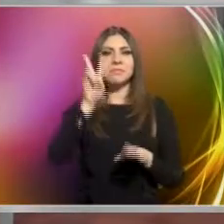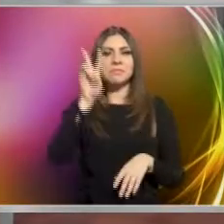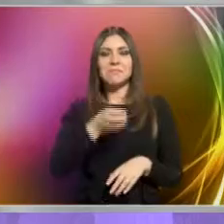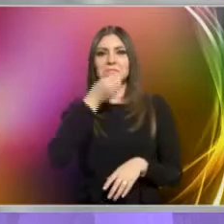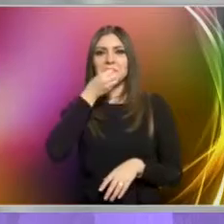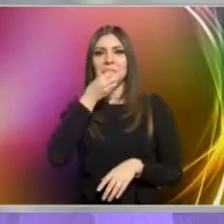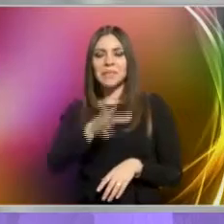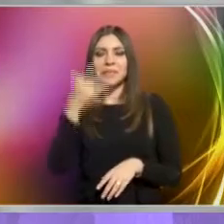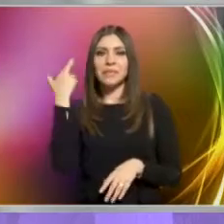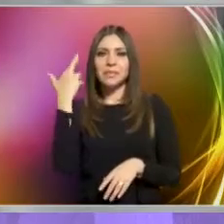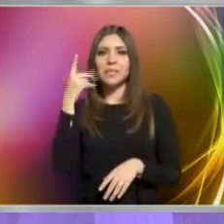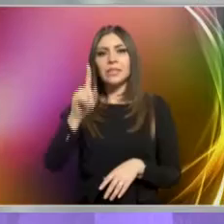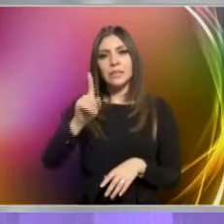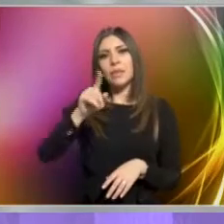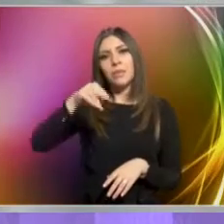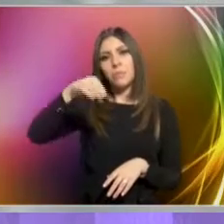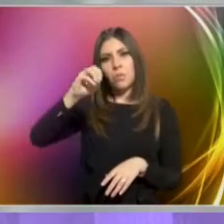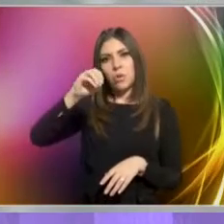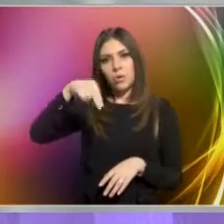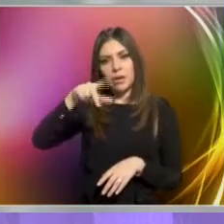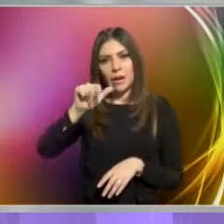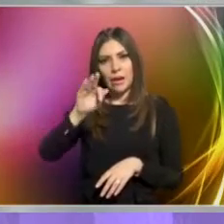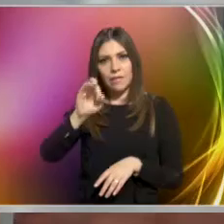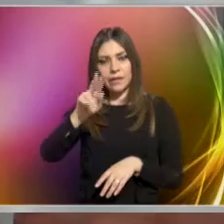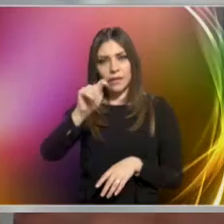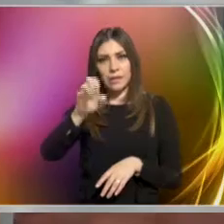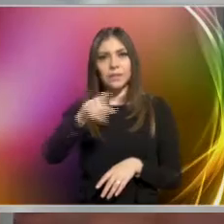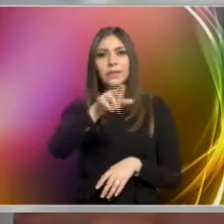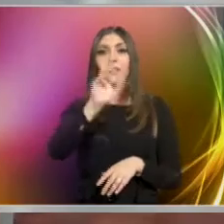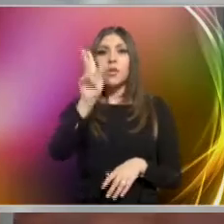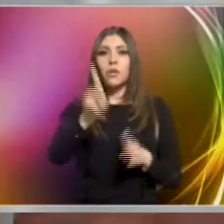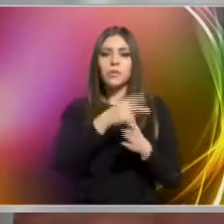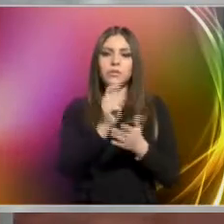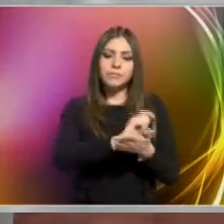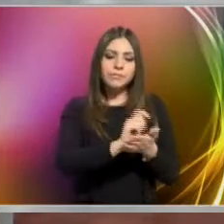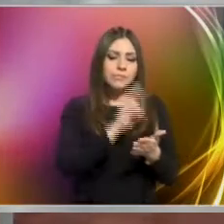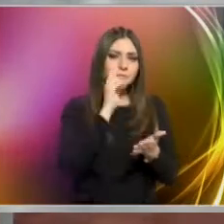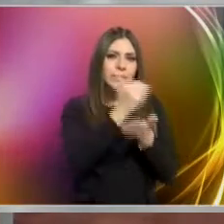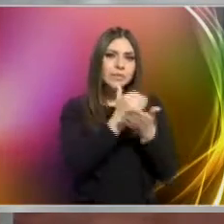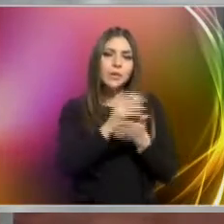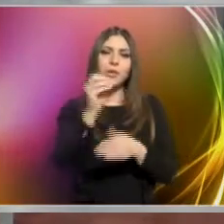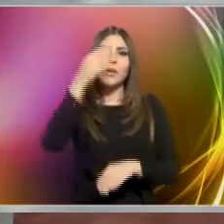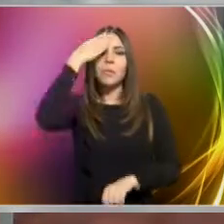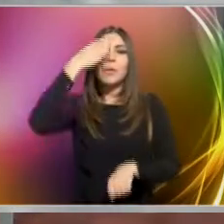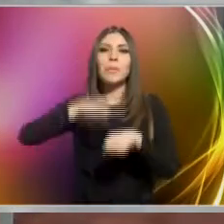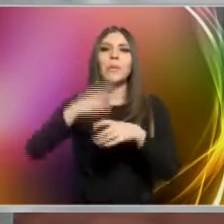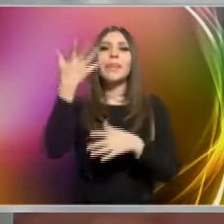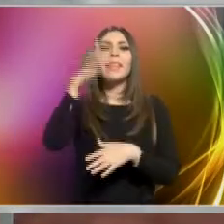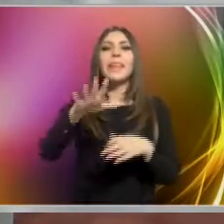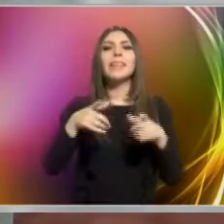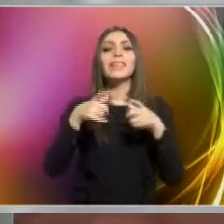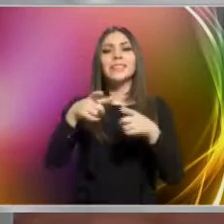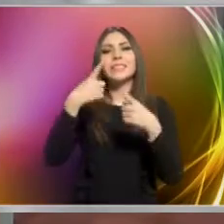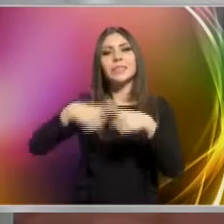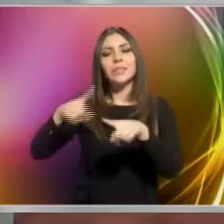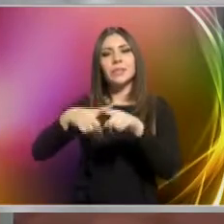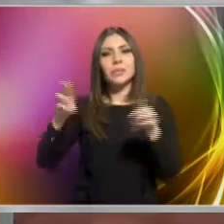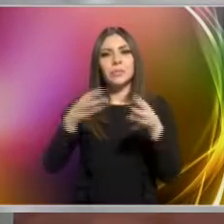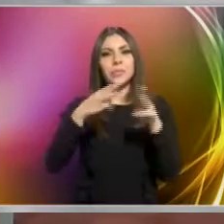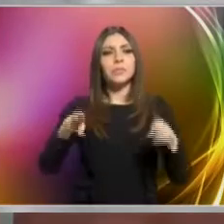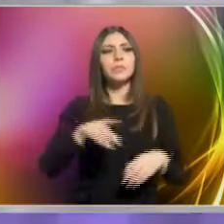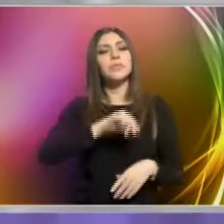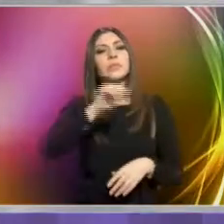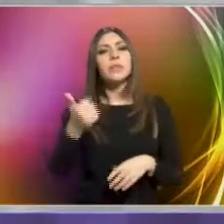vayan a perder a Mon Laferte. Voy a sacar bien. mis apuntes porque no me aprendí los 10 discos. Claro. Muy En bien. el segundo lugar tenemos La Salvación de Solo y